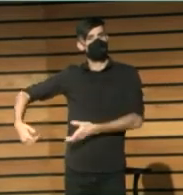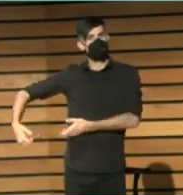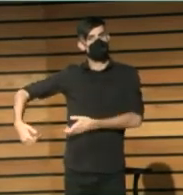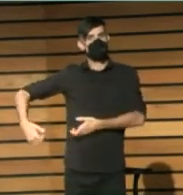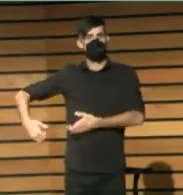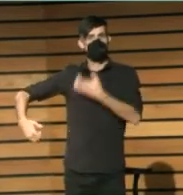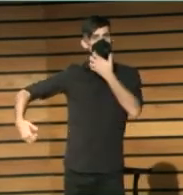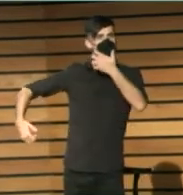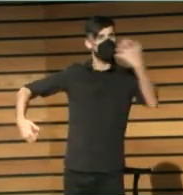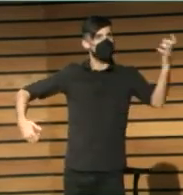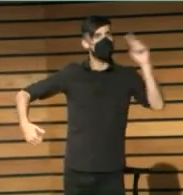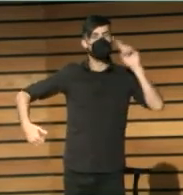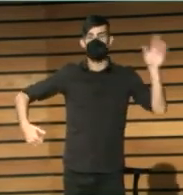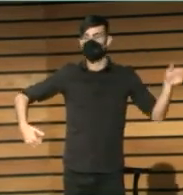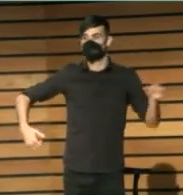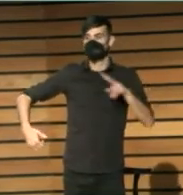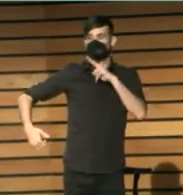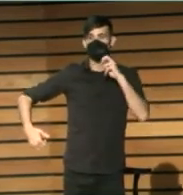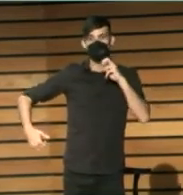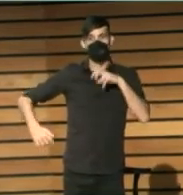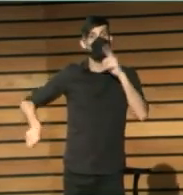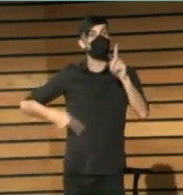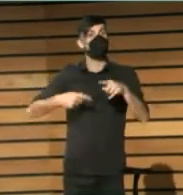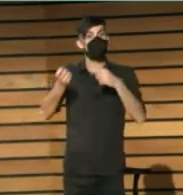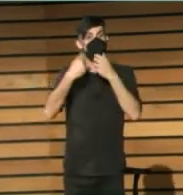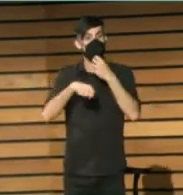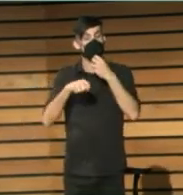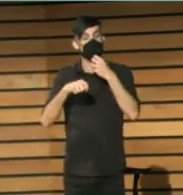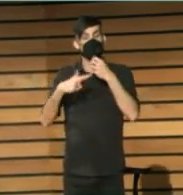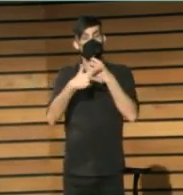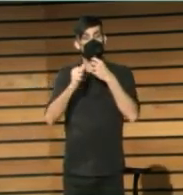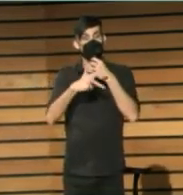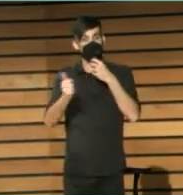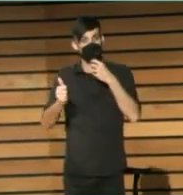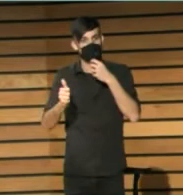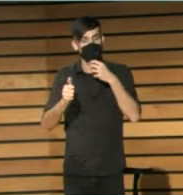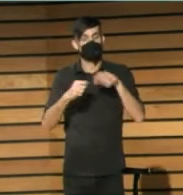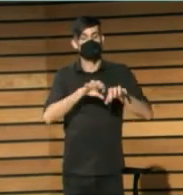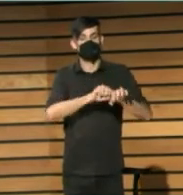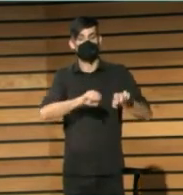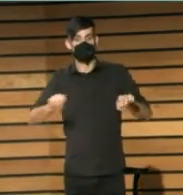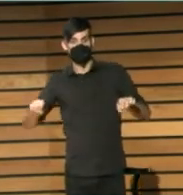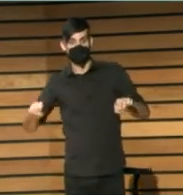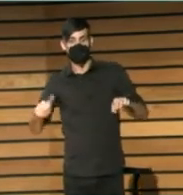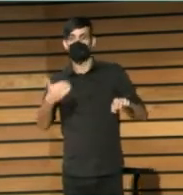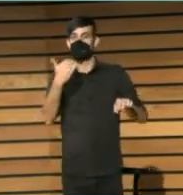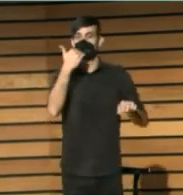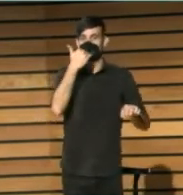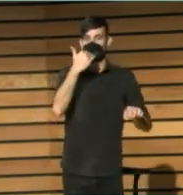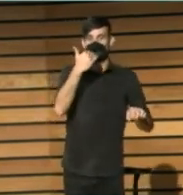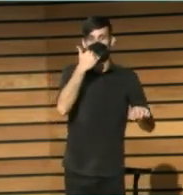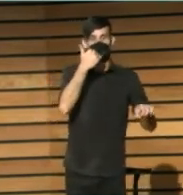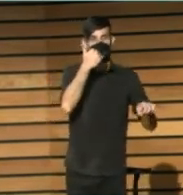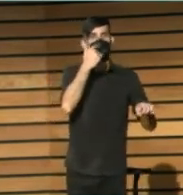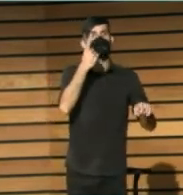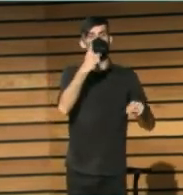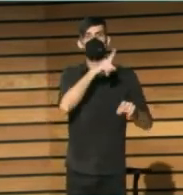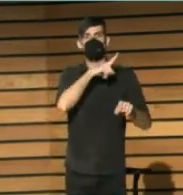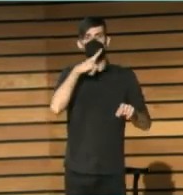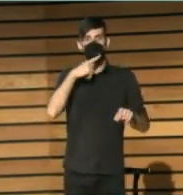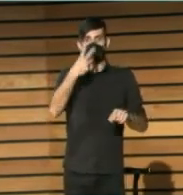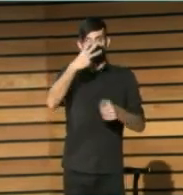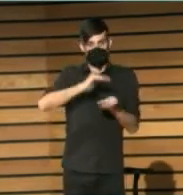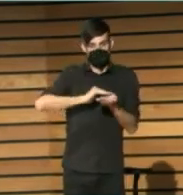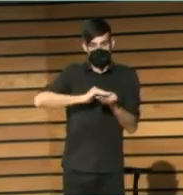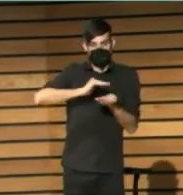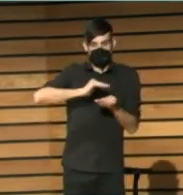tesoros. Y en las ventas había chochos, chorizo y pan, y dulces que llamábamos de tres pisos. Y por la tarde